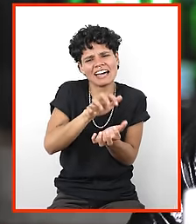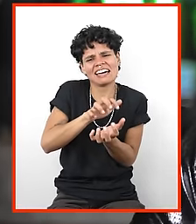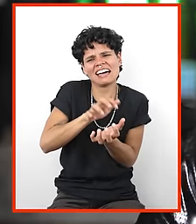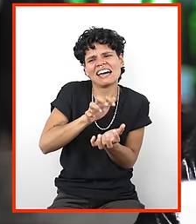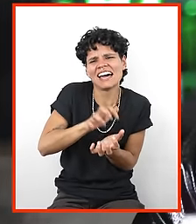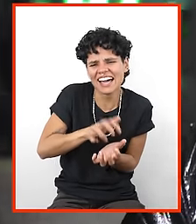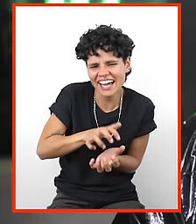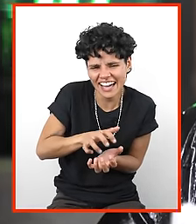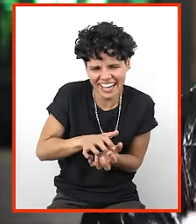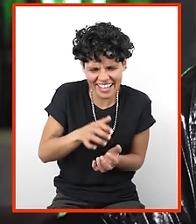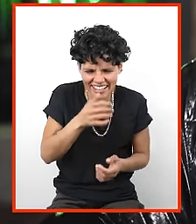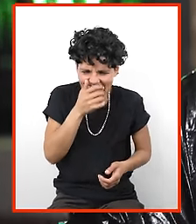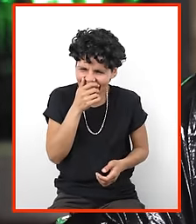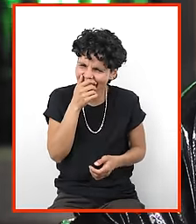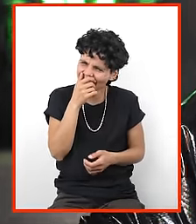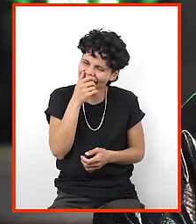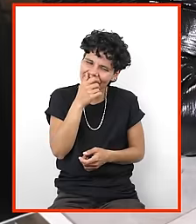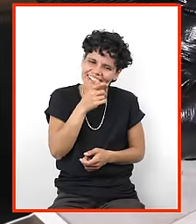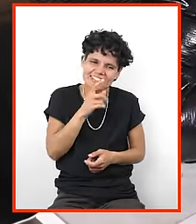Eso se sabe el tiro. A ver,